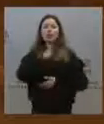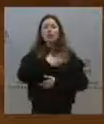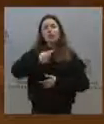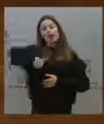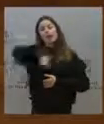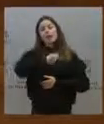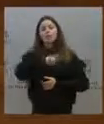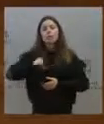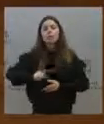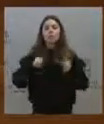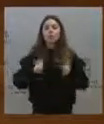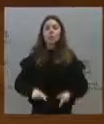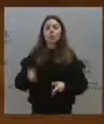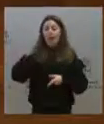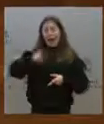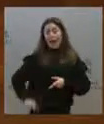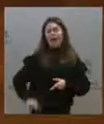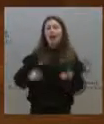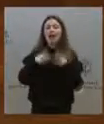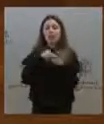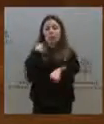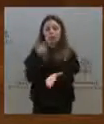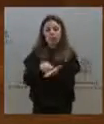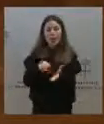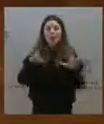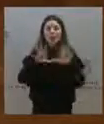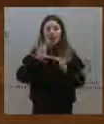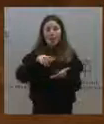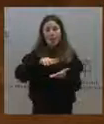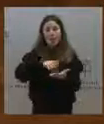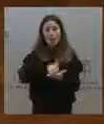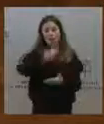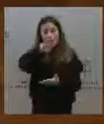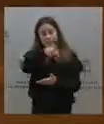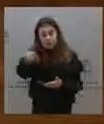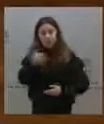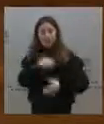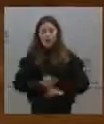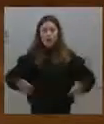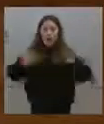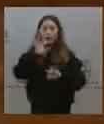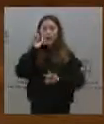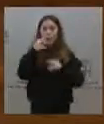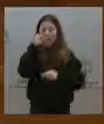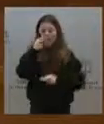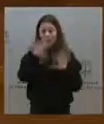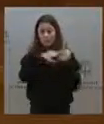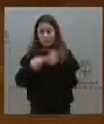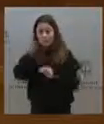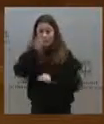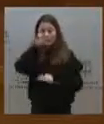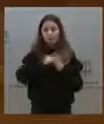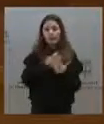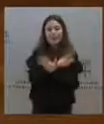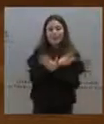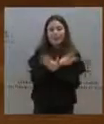no se ahorran 10 millones de euros por el menor pago de intereses en relación a 2017 y se presenta un PIB, un Producto Interior Bruto,